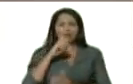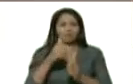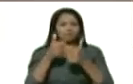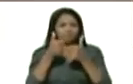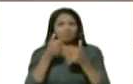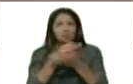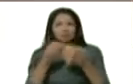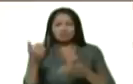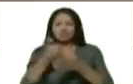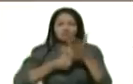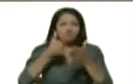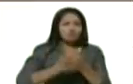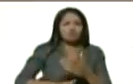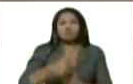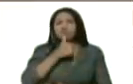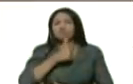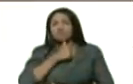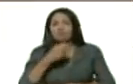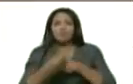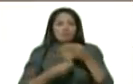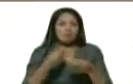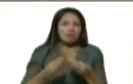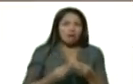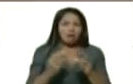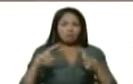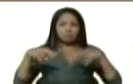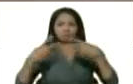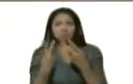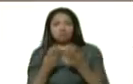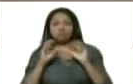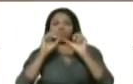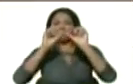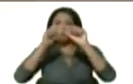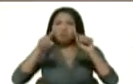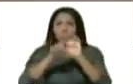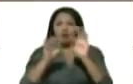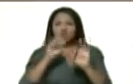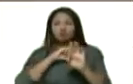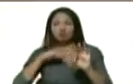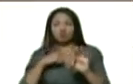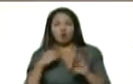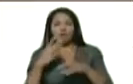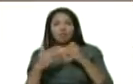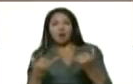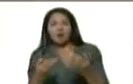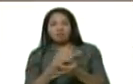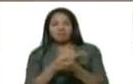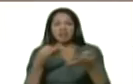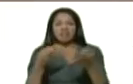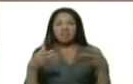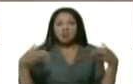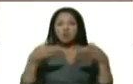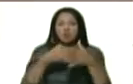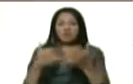de resistencia, de creación y de avance. Hemos tenido una extraordinaria